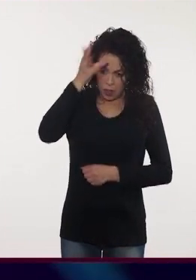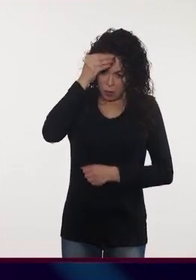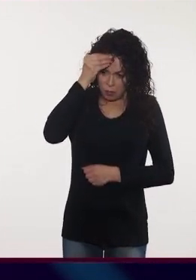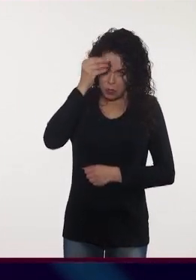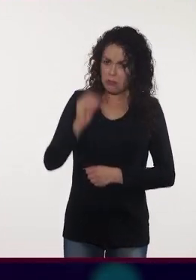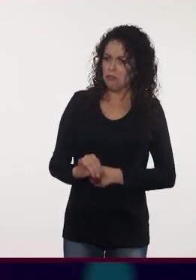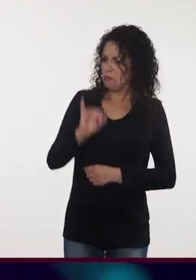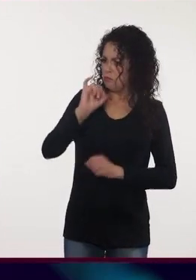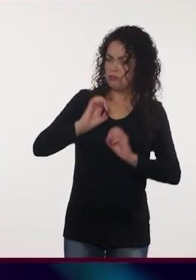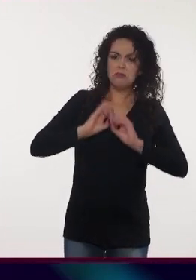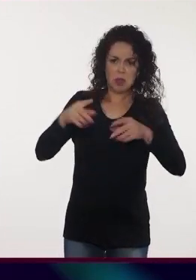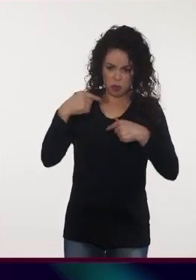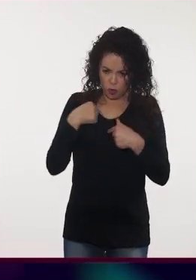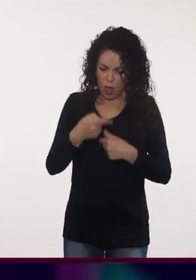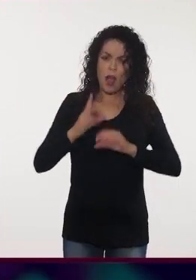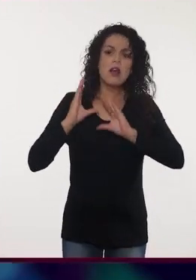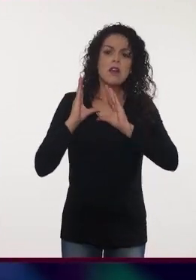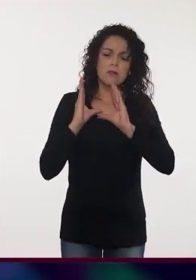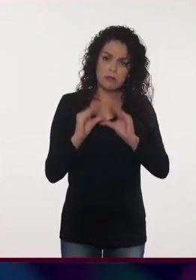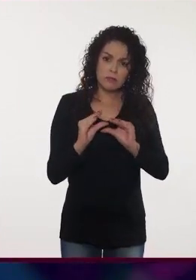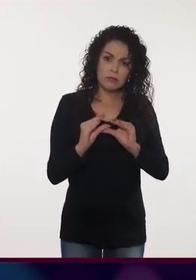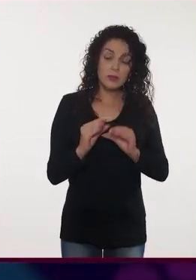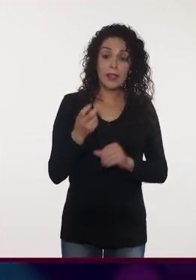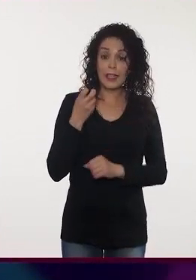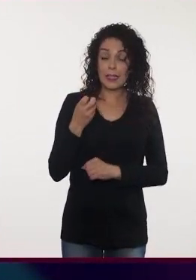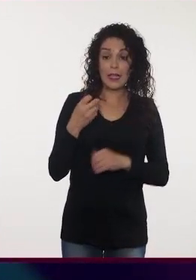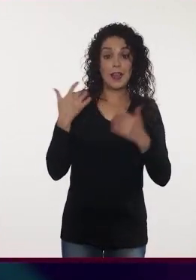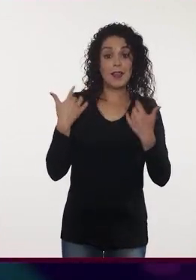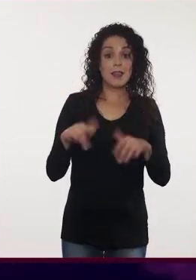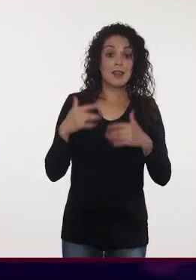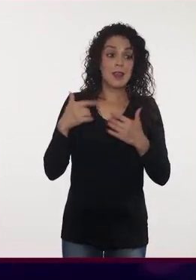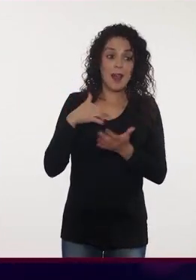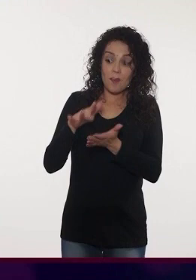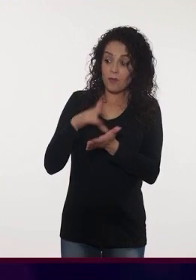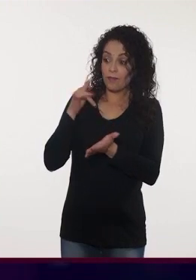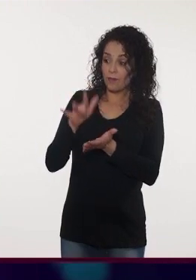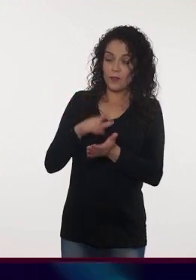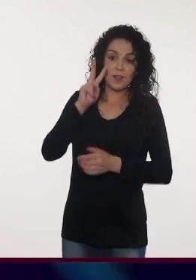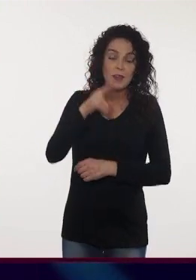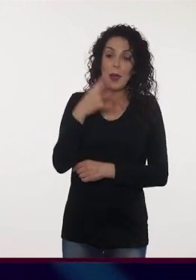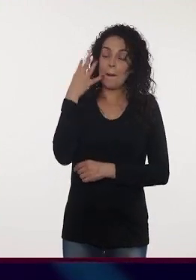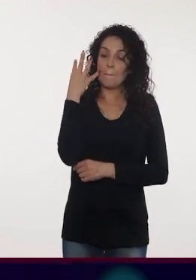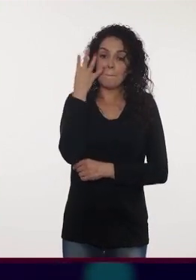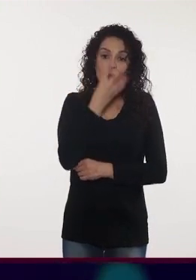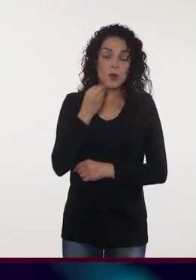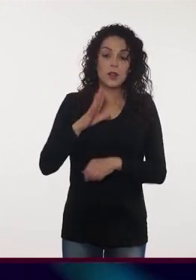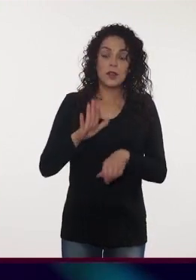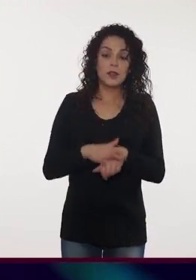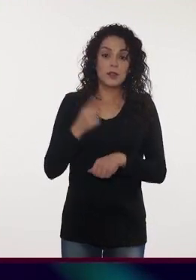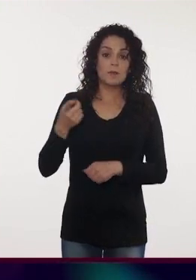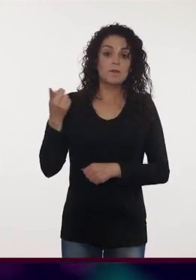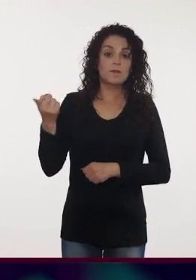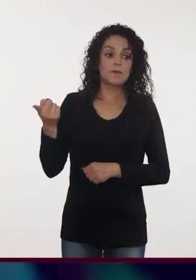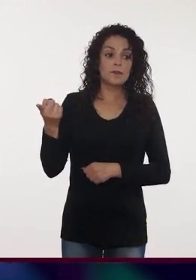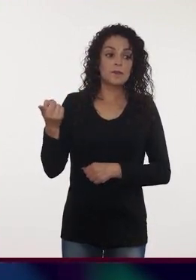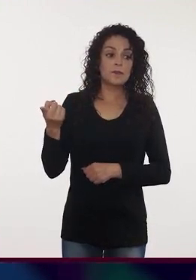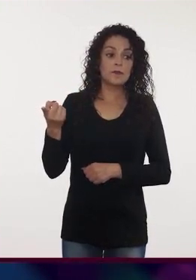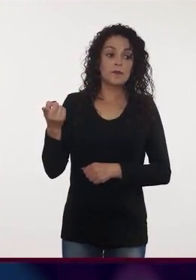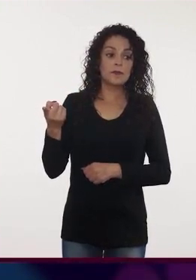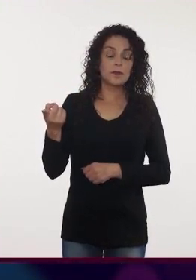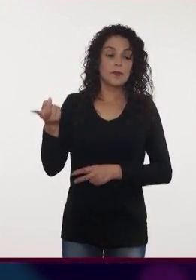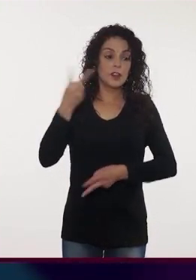dijo, sí, claro, yo te enseño, y la verdad, pues fue muy bonito, porque bueno, él incluso vino